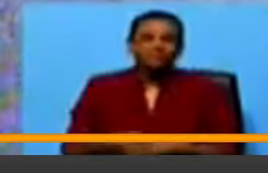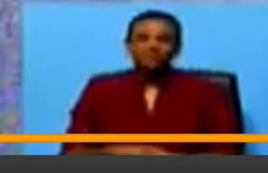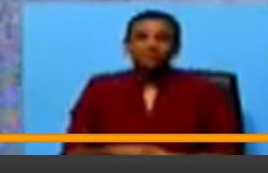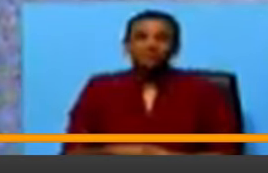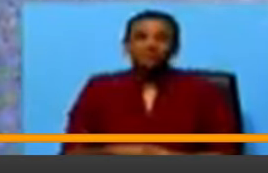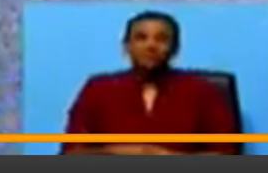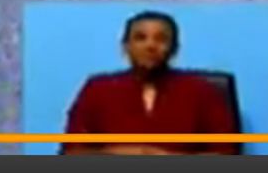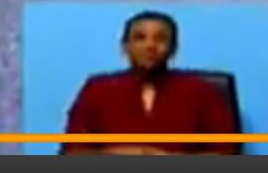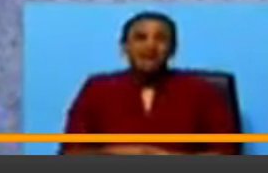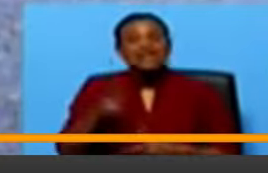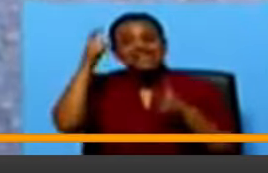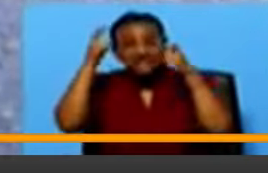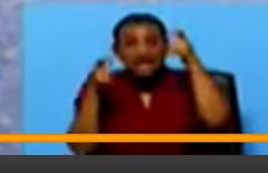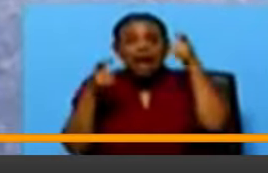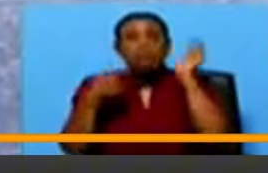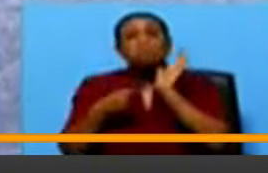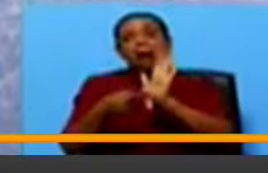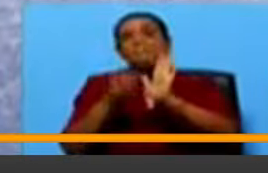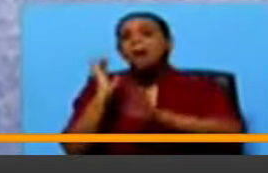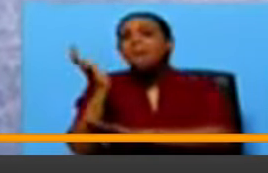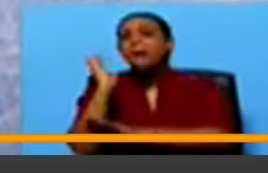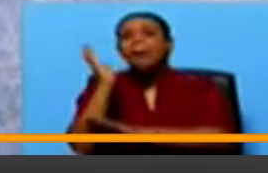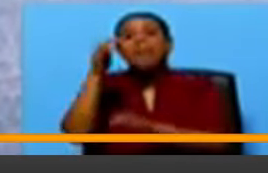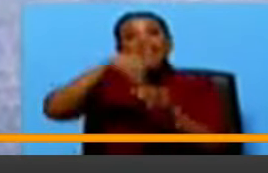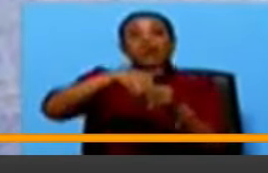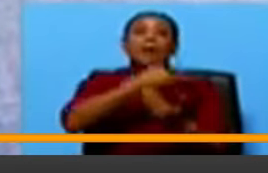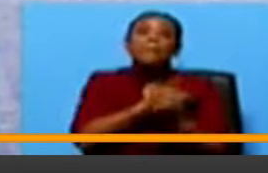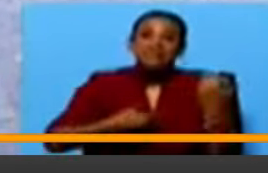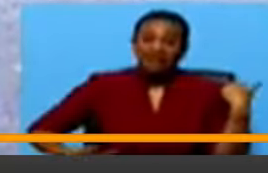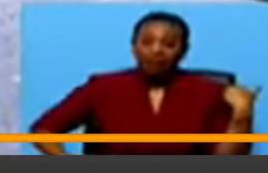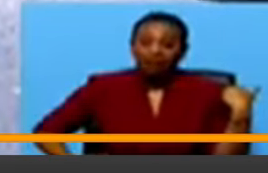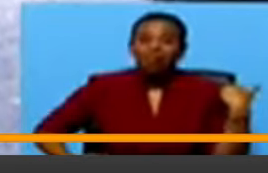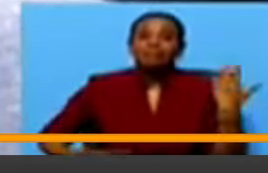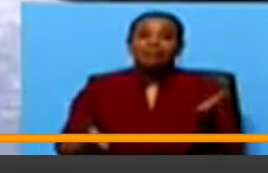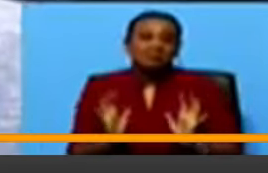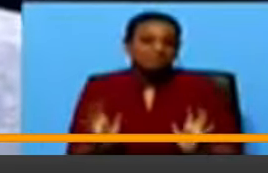El comandante Chávez fue electo presidente,